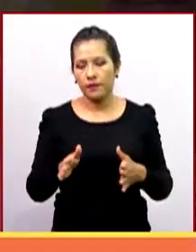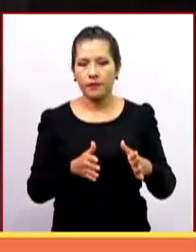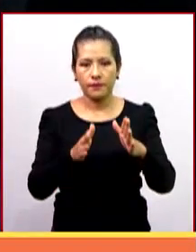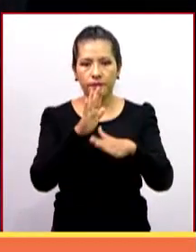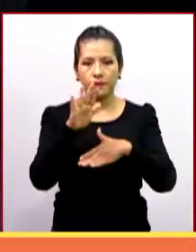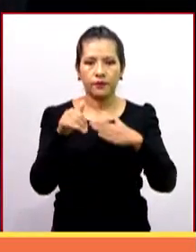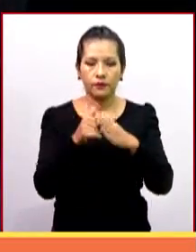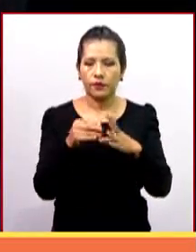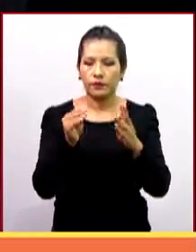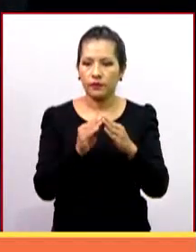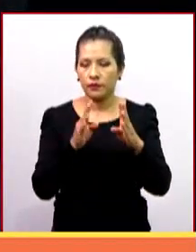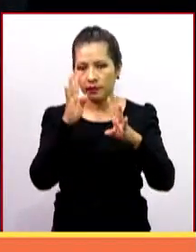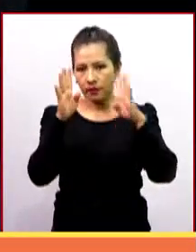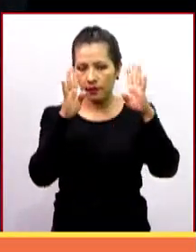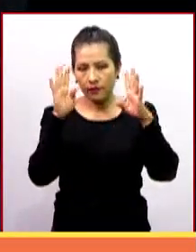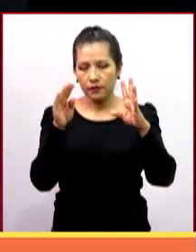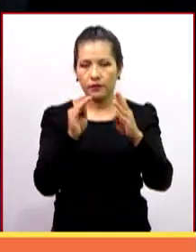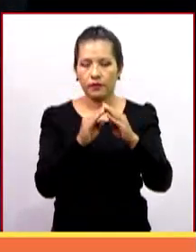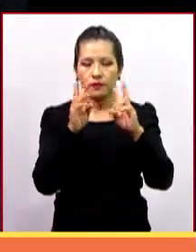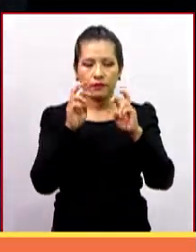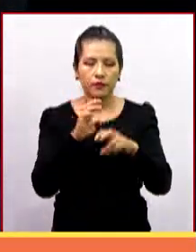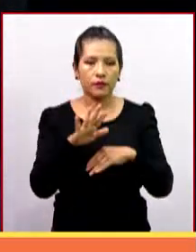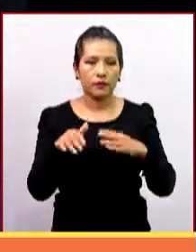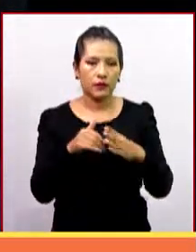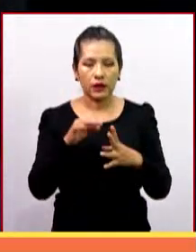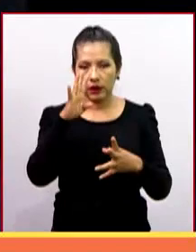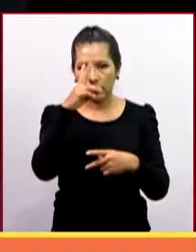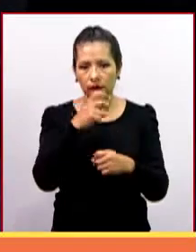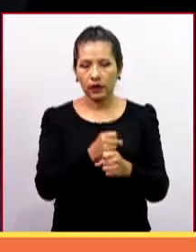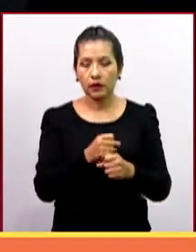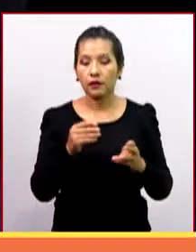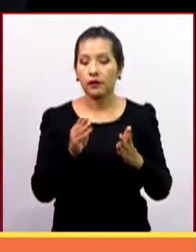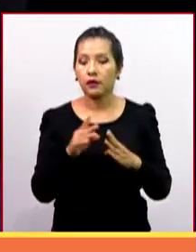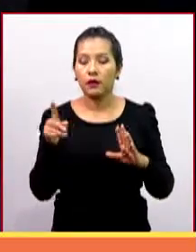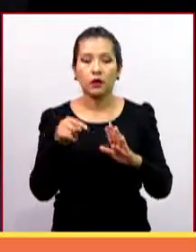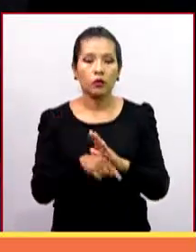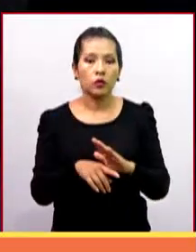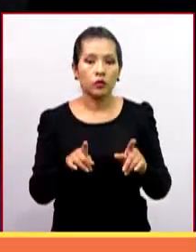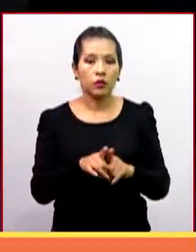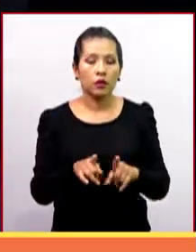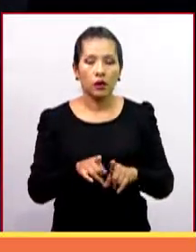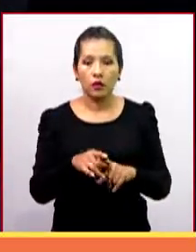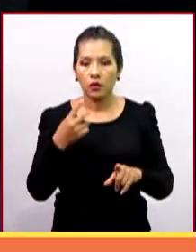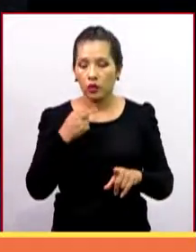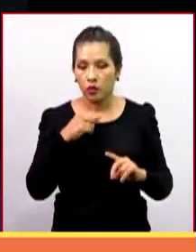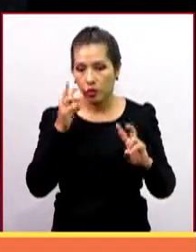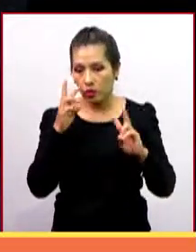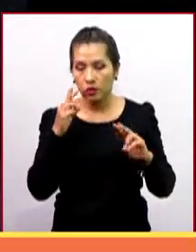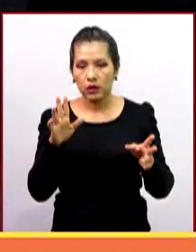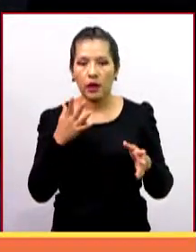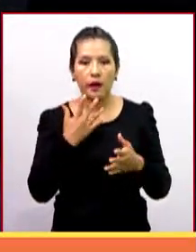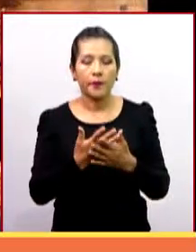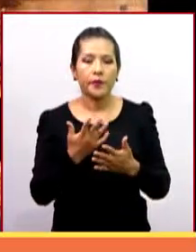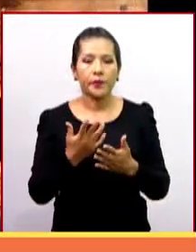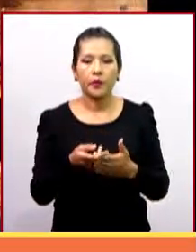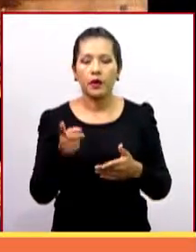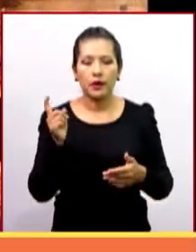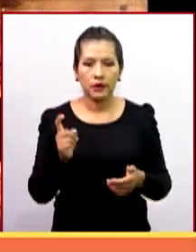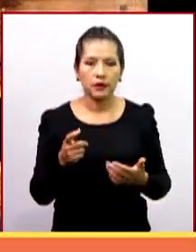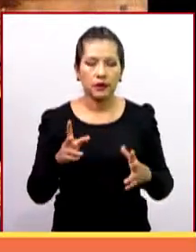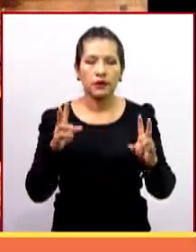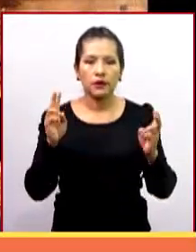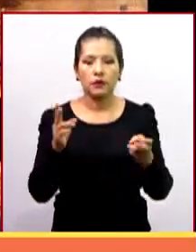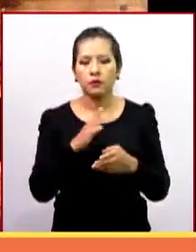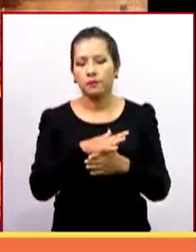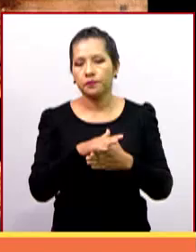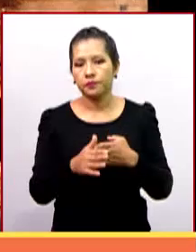exploración creativa. Como es un fondo, el fondo también nos pedía, o nosotros más bien planteábamos al fondo que haya una temática que no